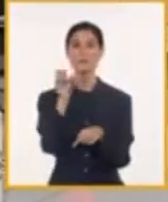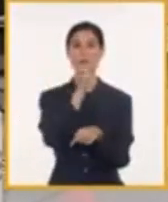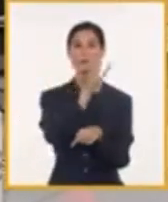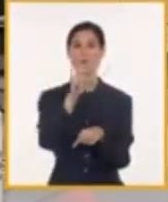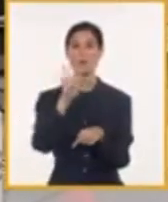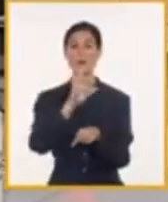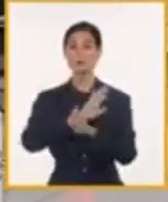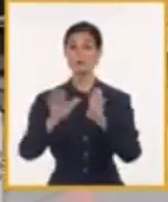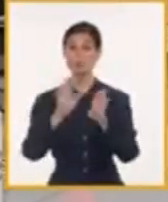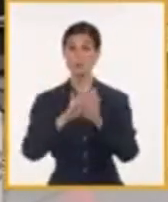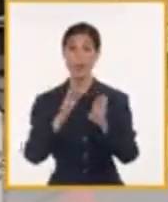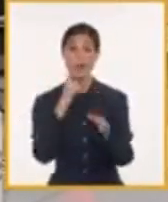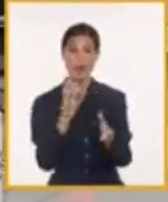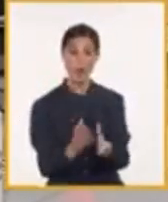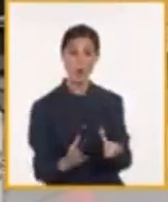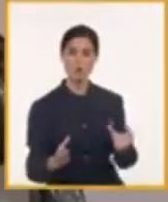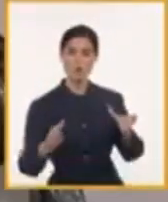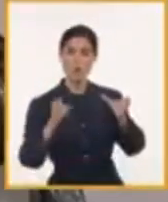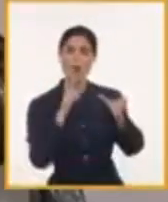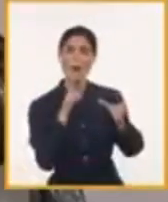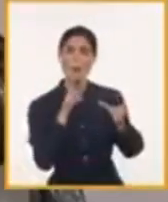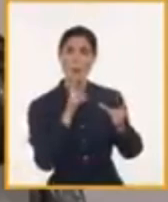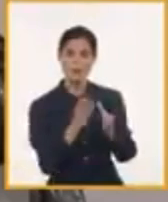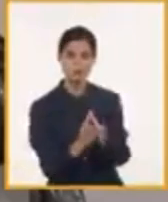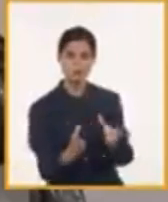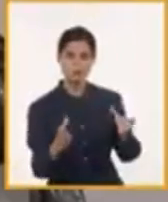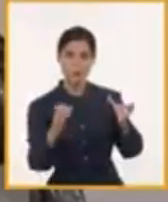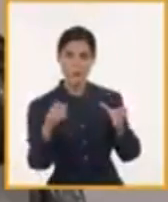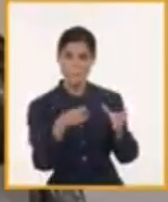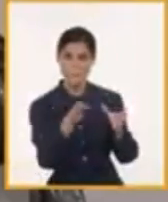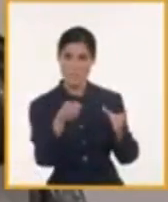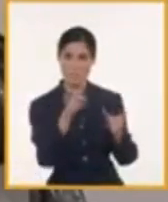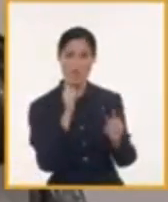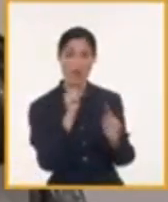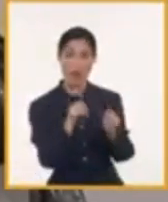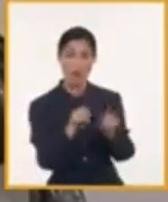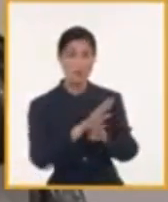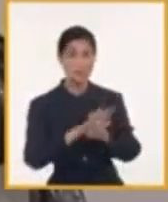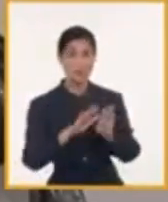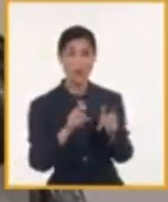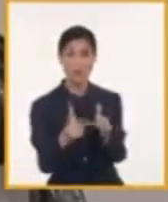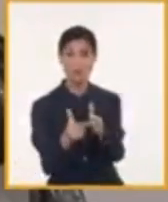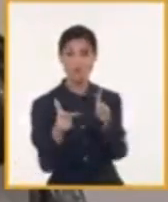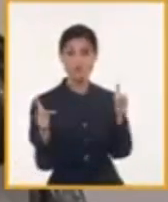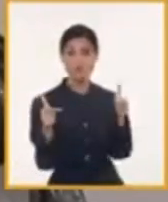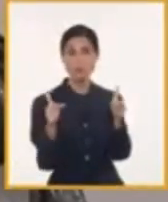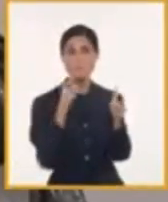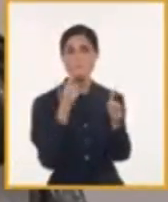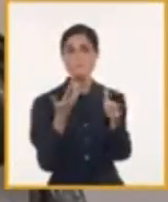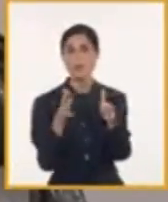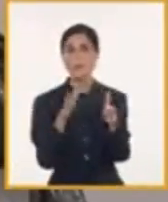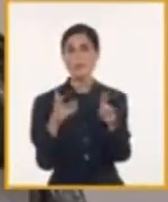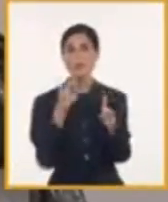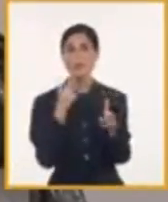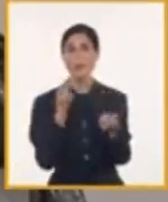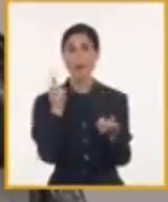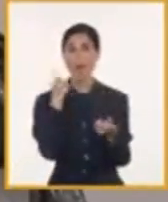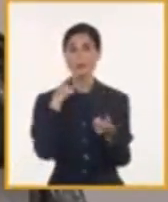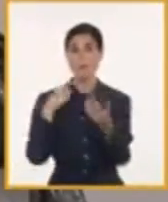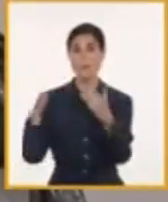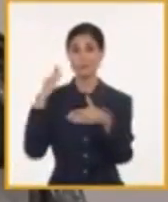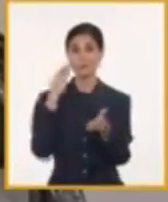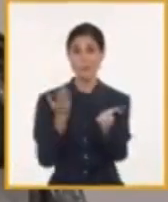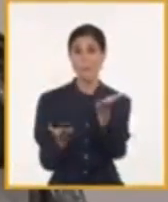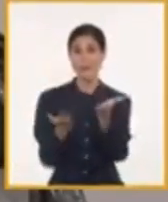en las presas 200 millones. Y se estima cerrar el presente año con una cifra similar a la del año anterior. ¿Qué nos